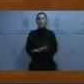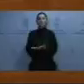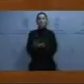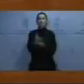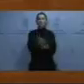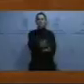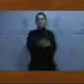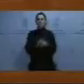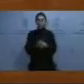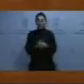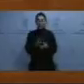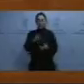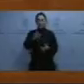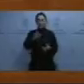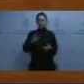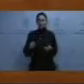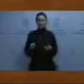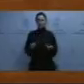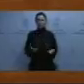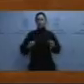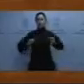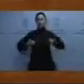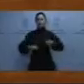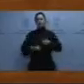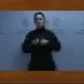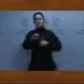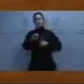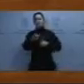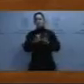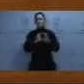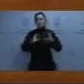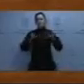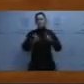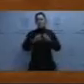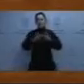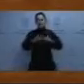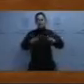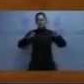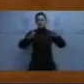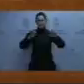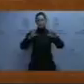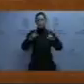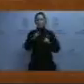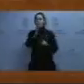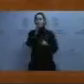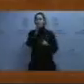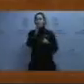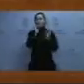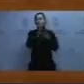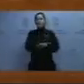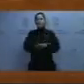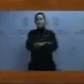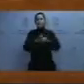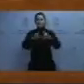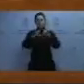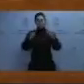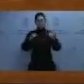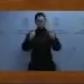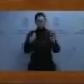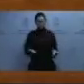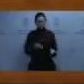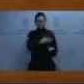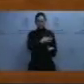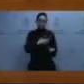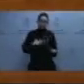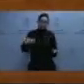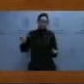ERA. Iniciativas aprobadas en la Cámara, pero que siguen sin estar atendidas por el Gobierno asturiano, en una clara